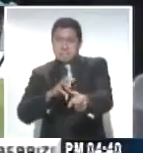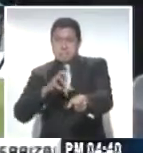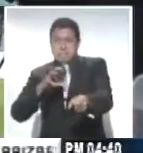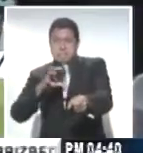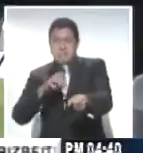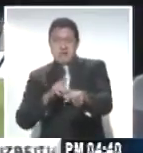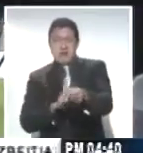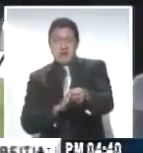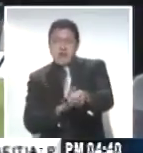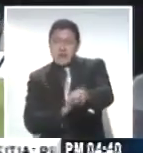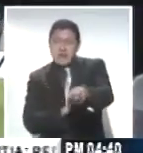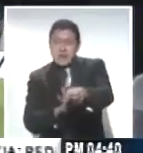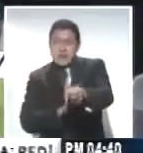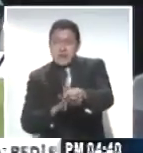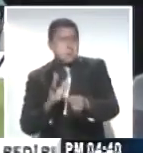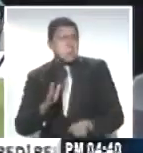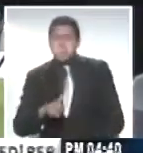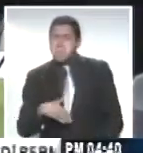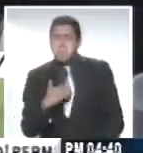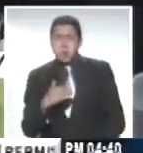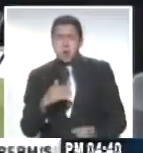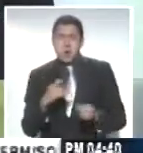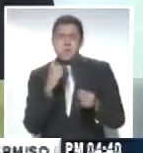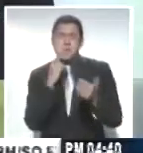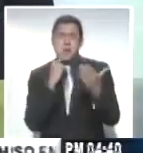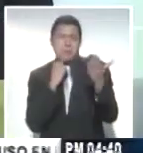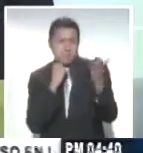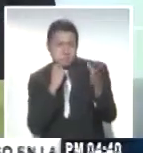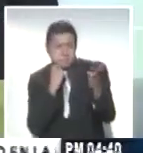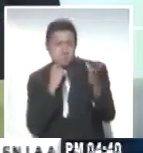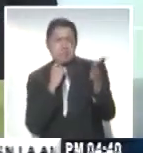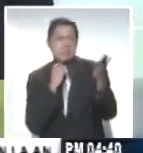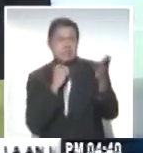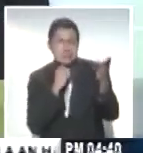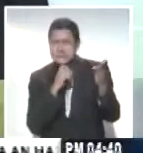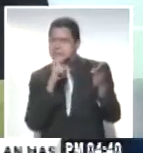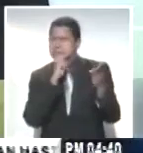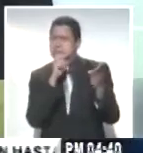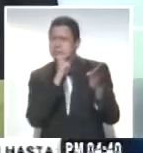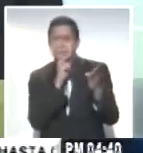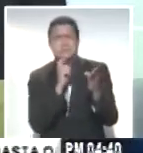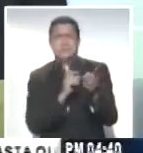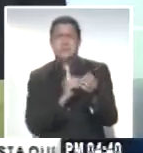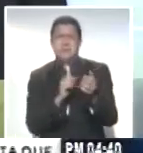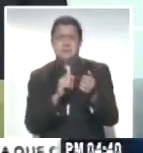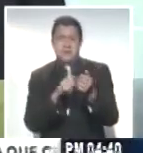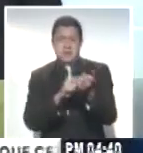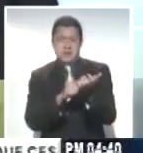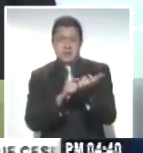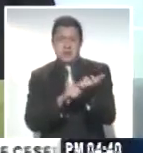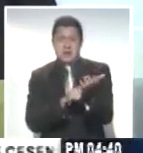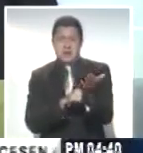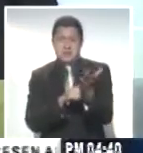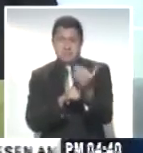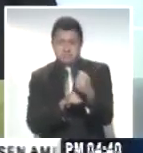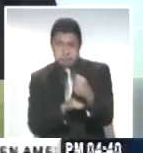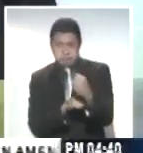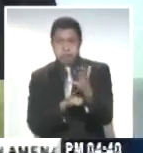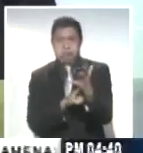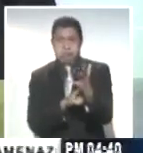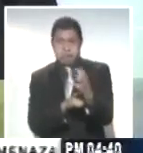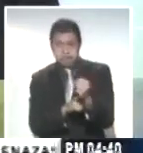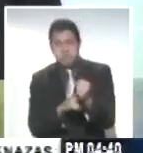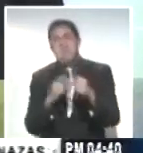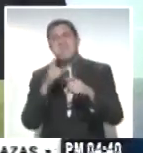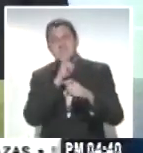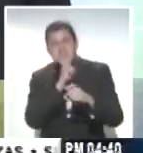el tendón, pues esto no permite que se haga en este caso, si son los flexores, los movimientos de flexión, si son los extensores, los movimientos de